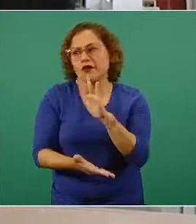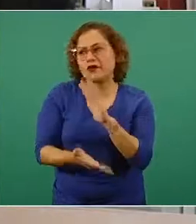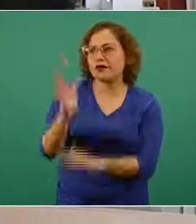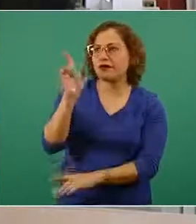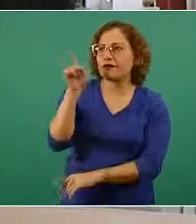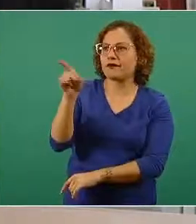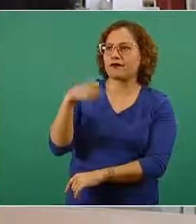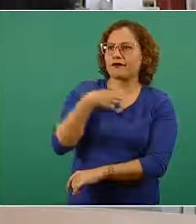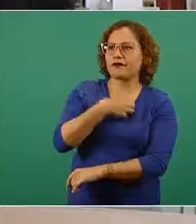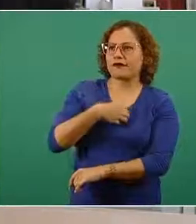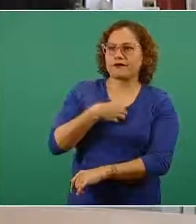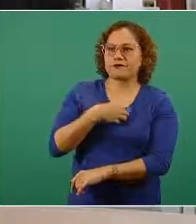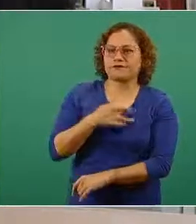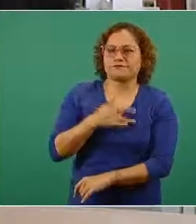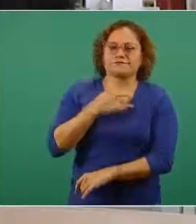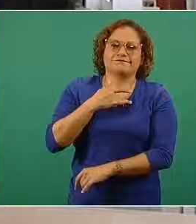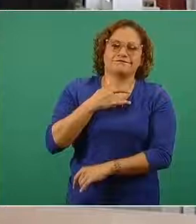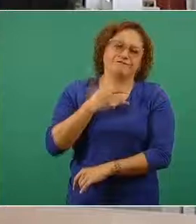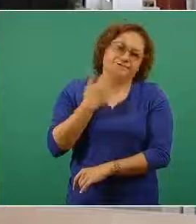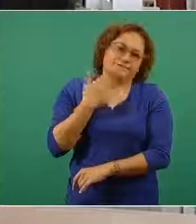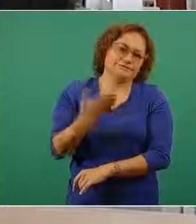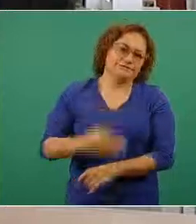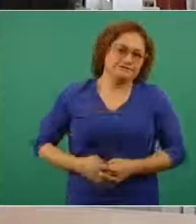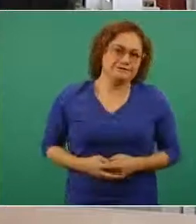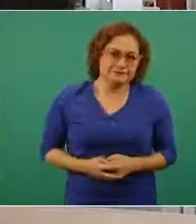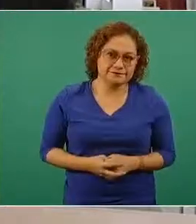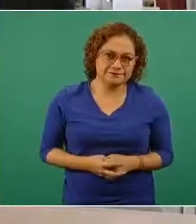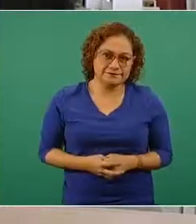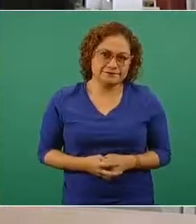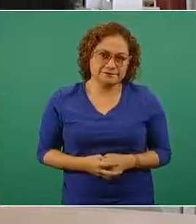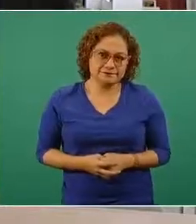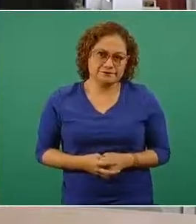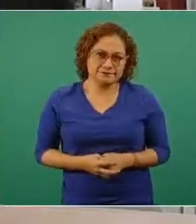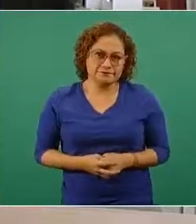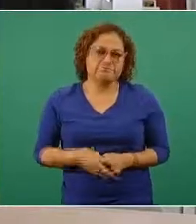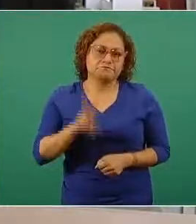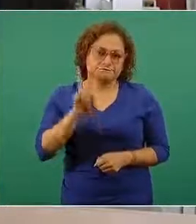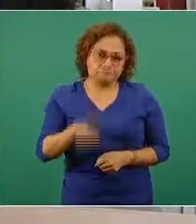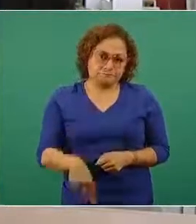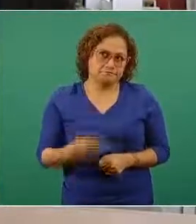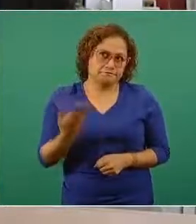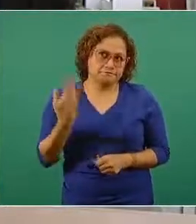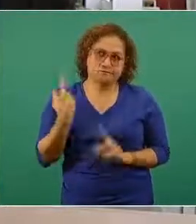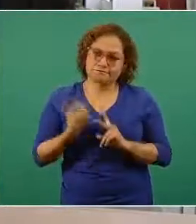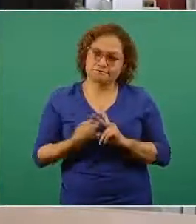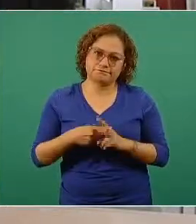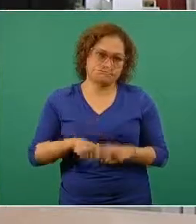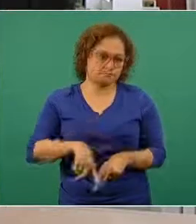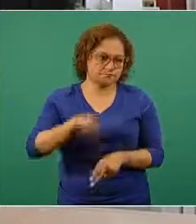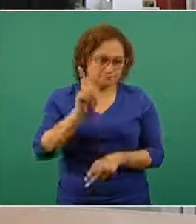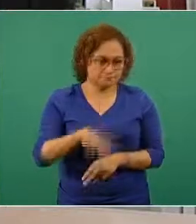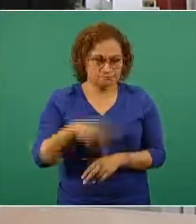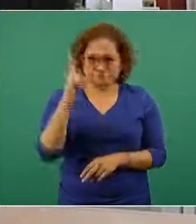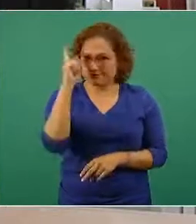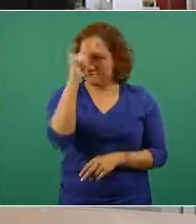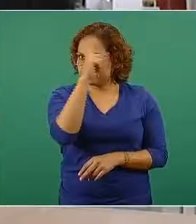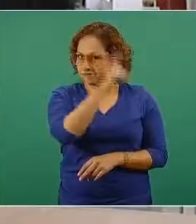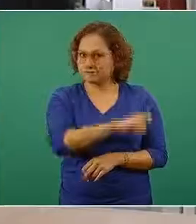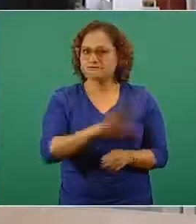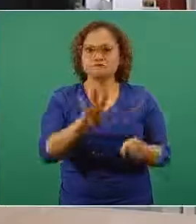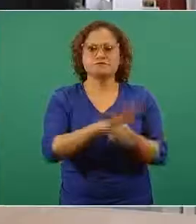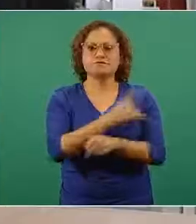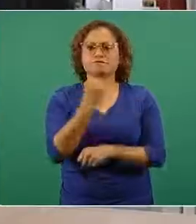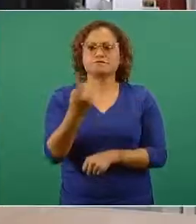muy padre. Pues al principio era muy complicado porque como le comento,